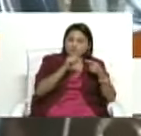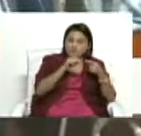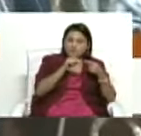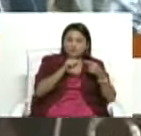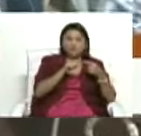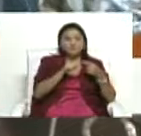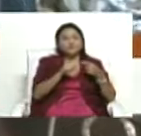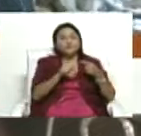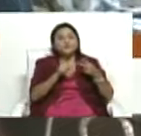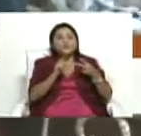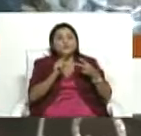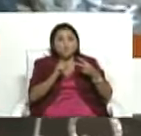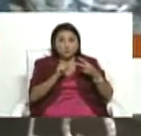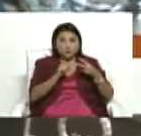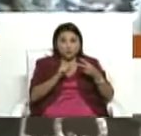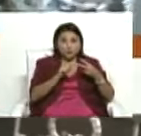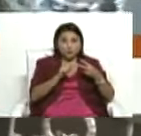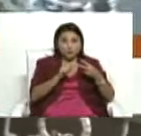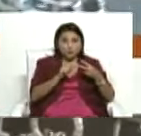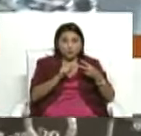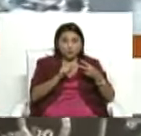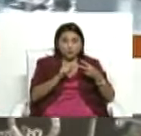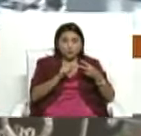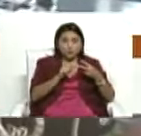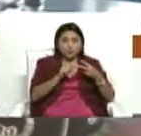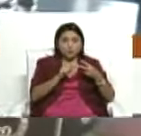En segundo lugar,